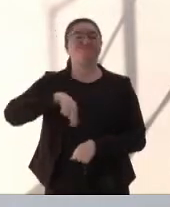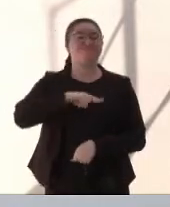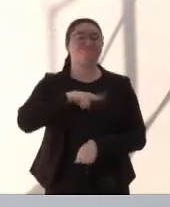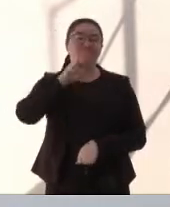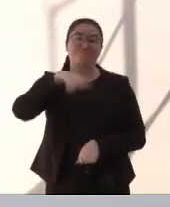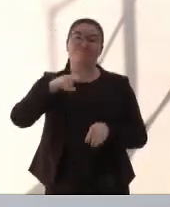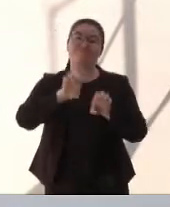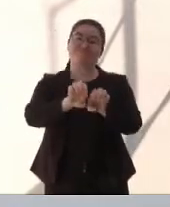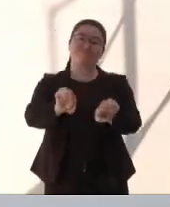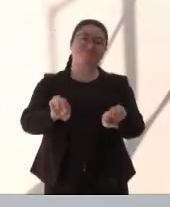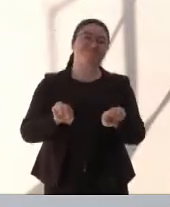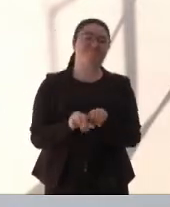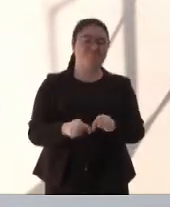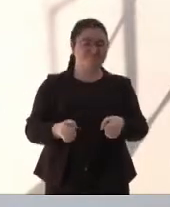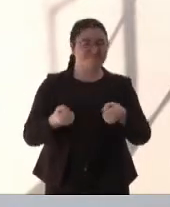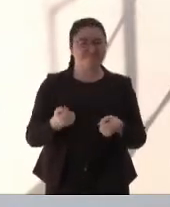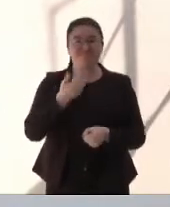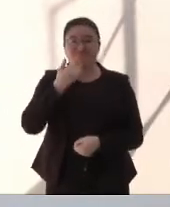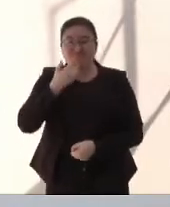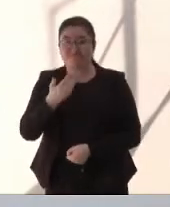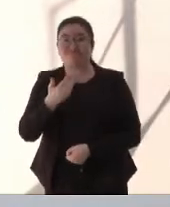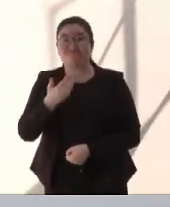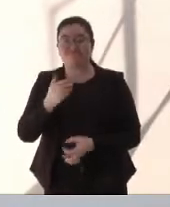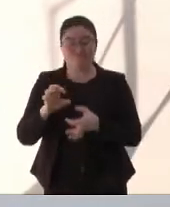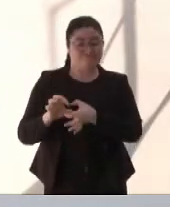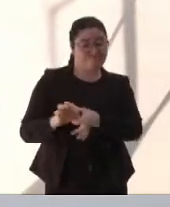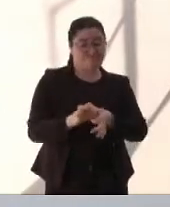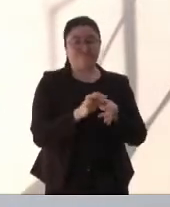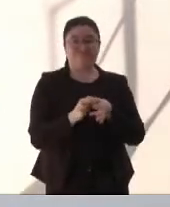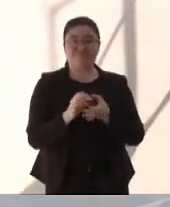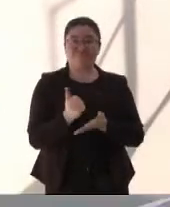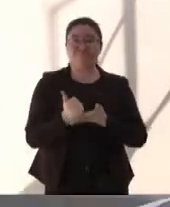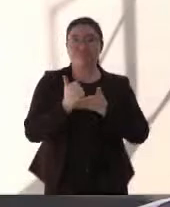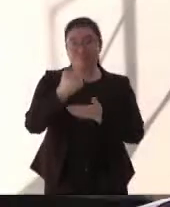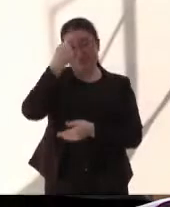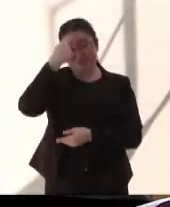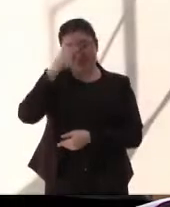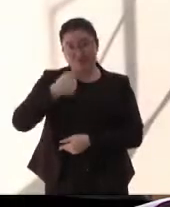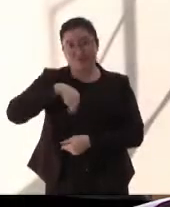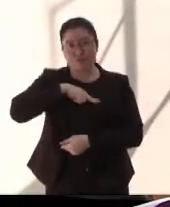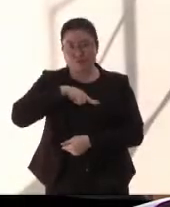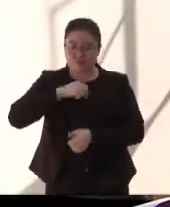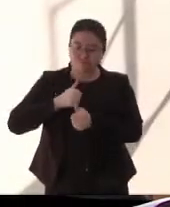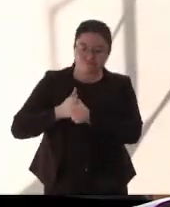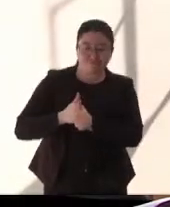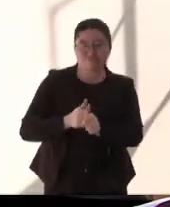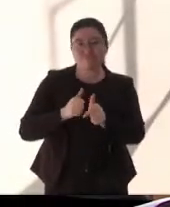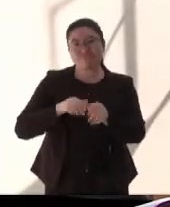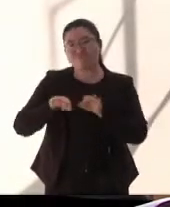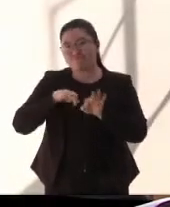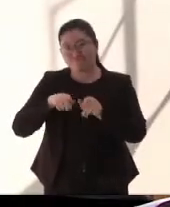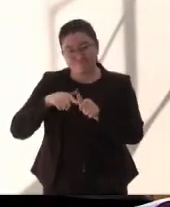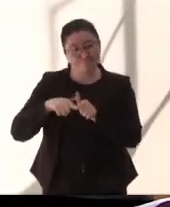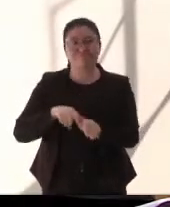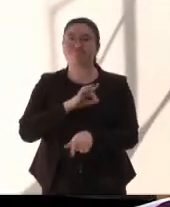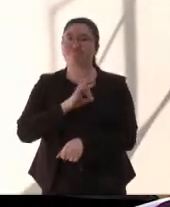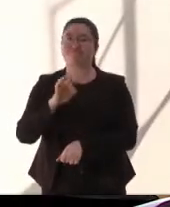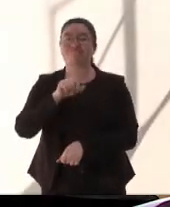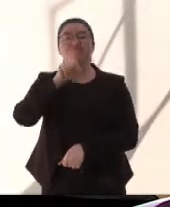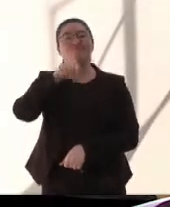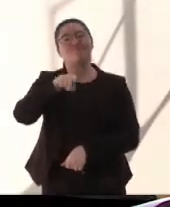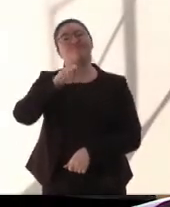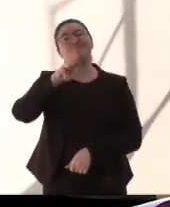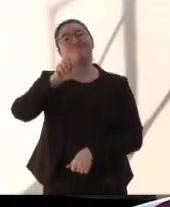somos un equipo sólido y que eso permite que realmente podamos hacer muchas cosas. Está Marcela, que siempre también está